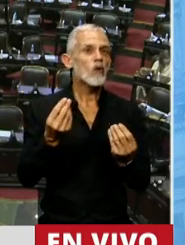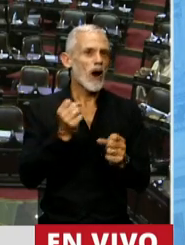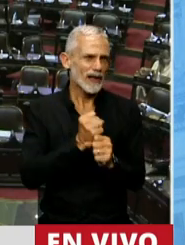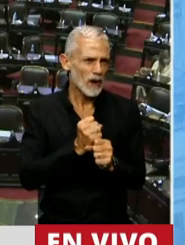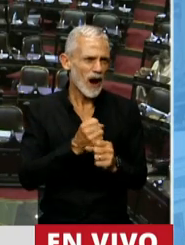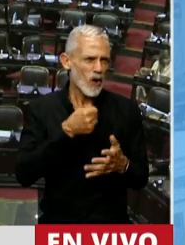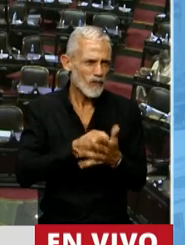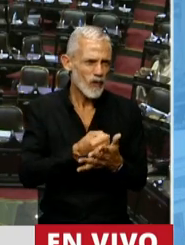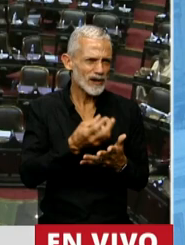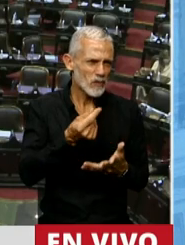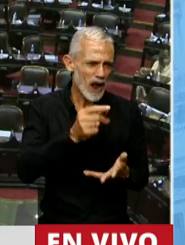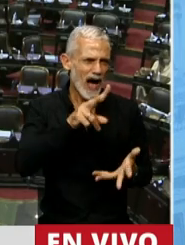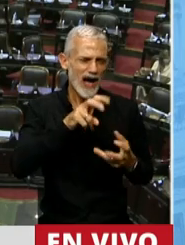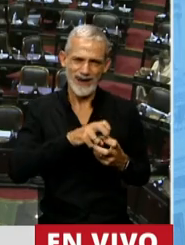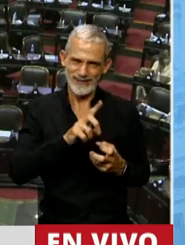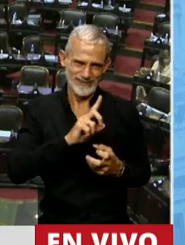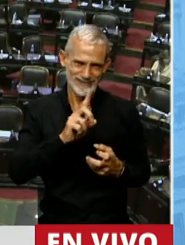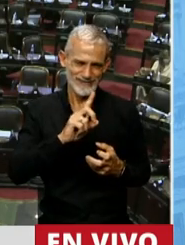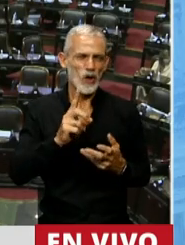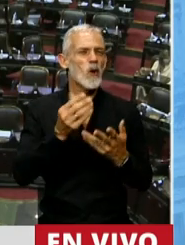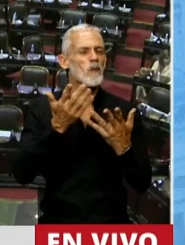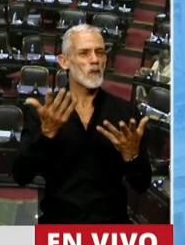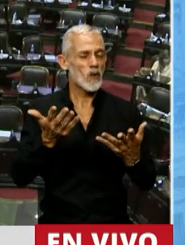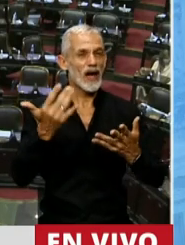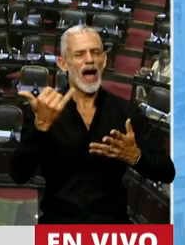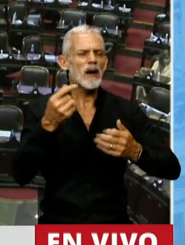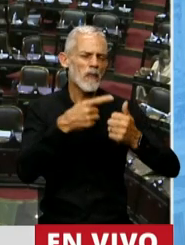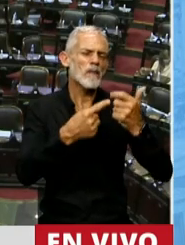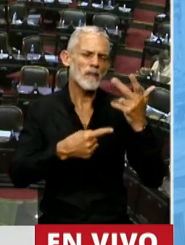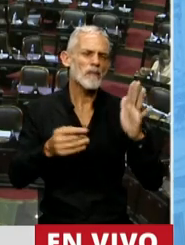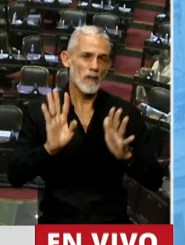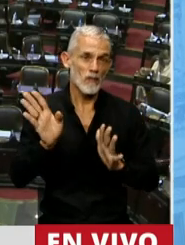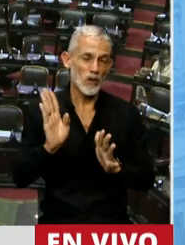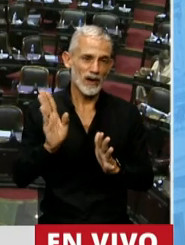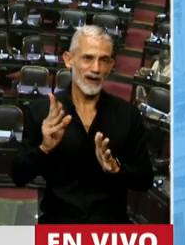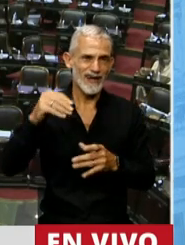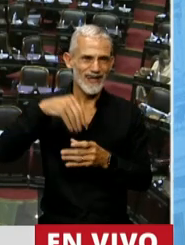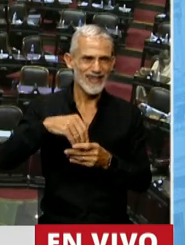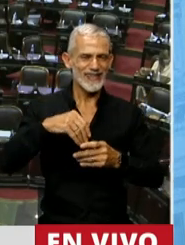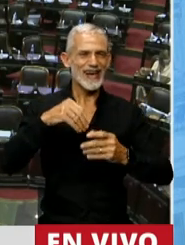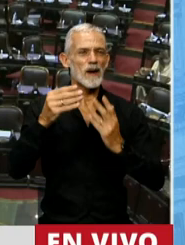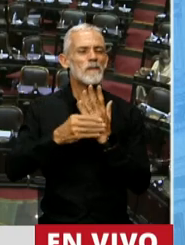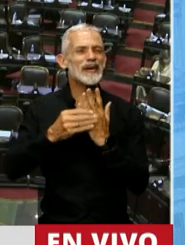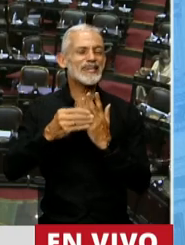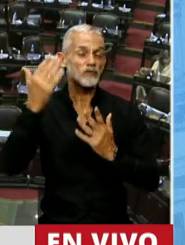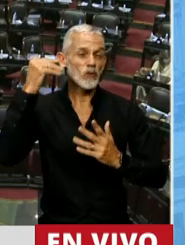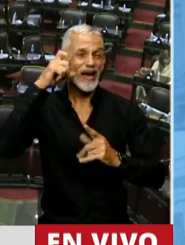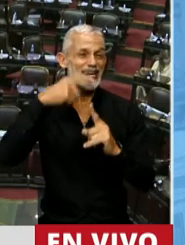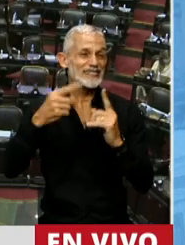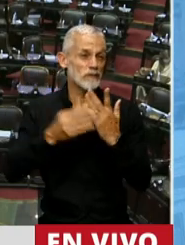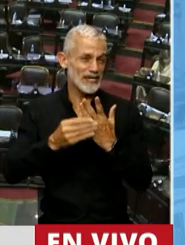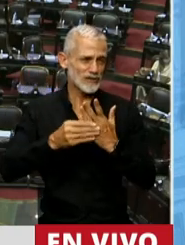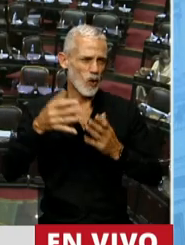el esfuerzo de ellos, sino porque, además, porque participó en eso el entonces ministro de